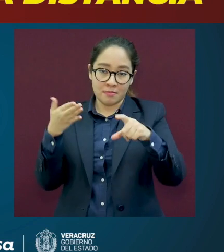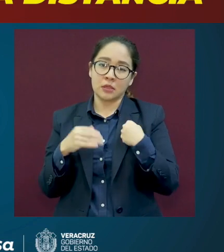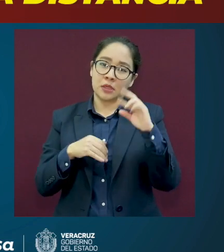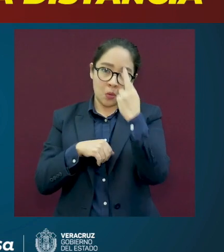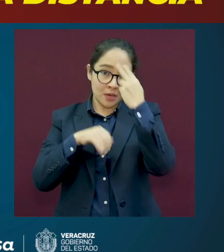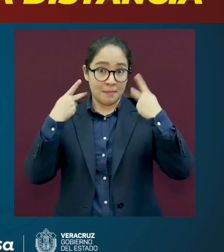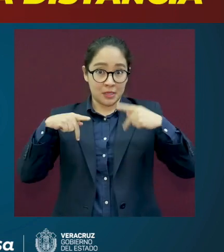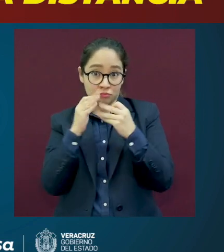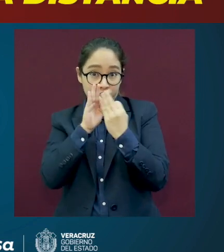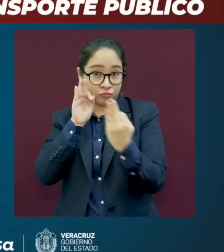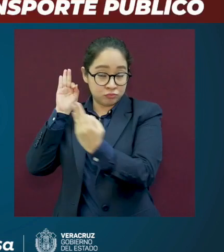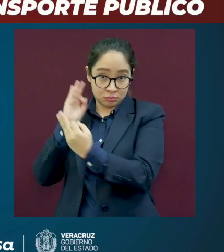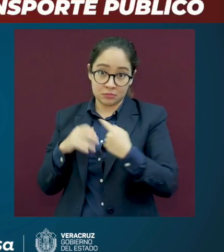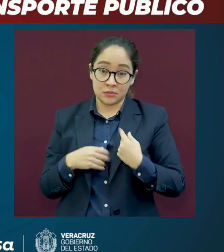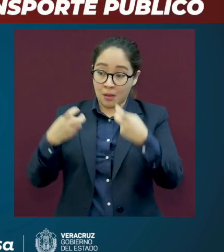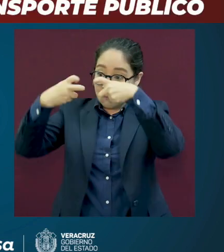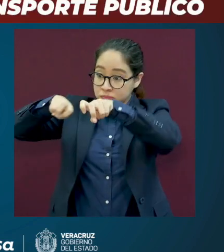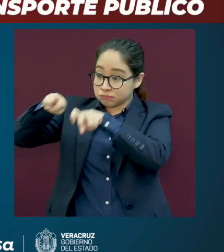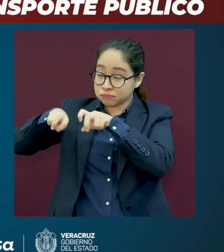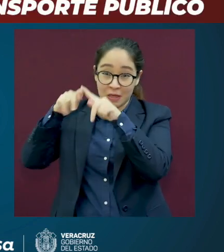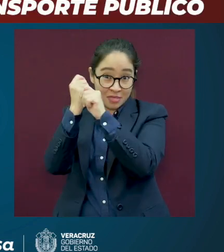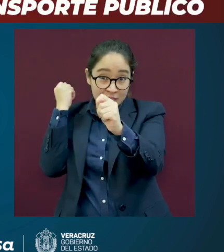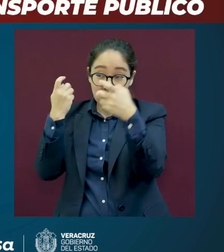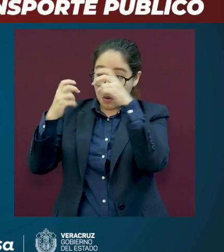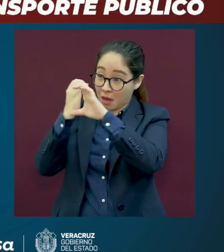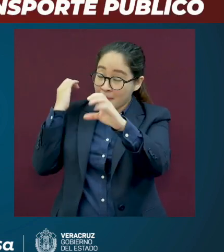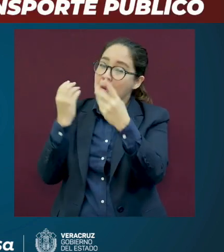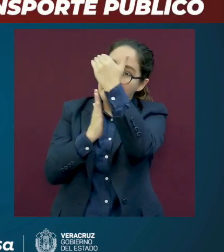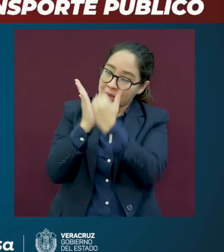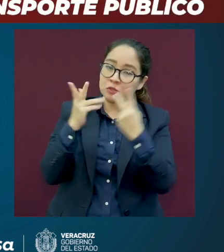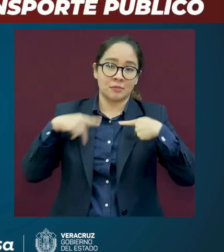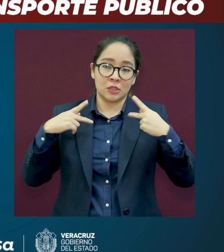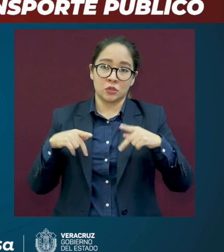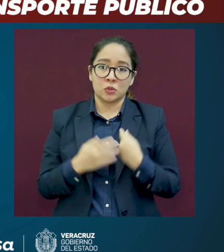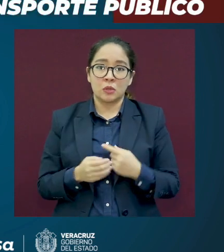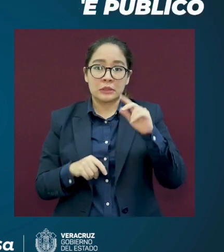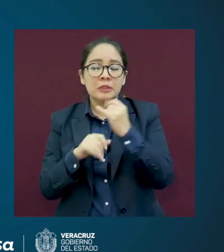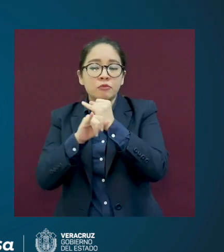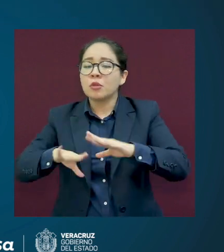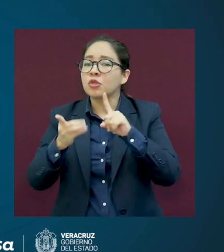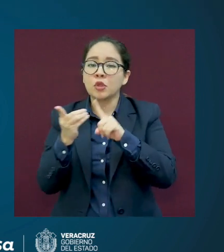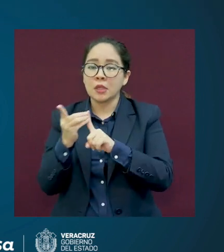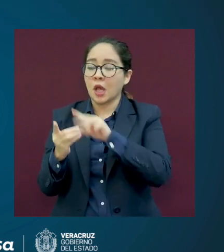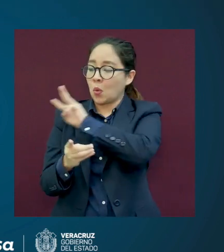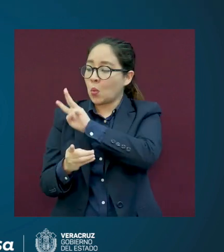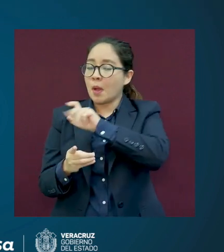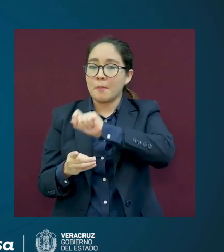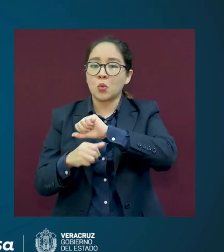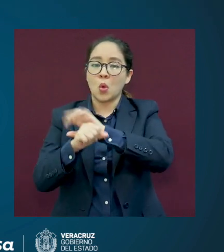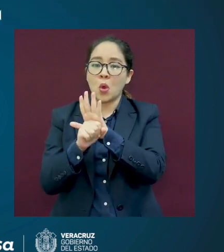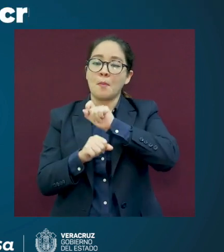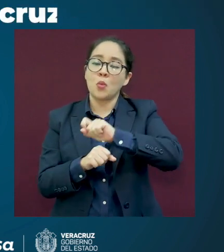mantén la sana distancia y recuerda se reducirá la afluencia y el cupo en el transporte público infórmate en coronavirus